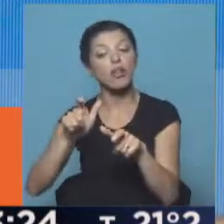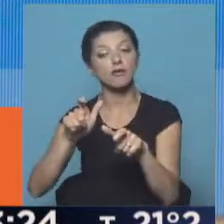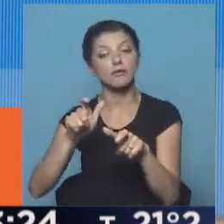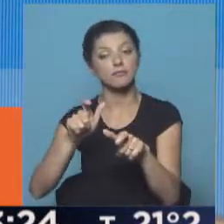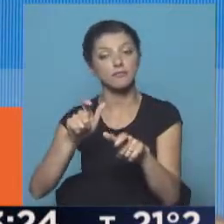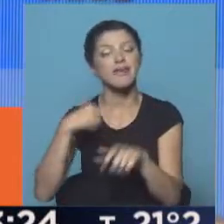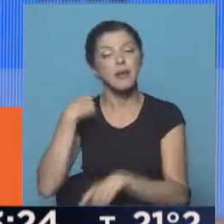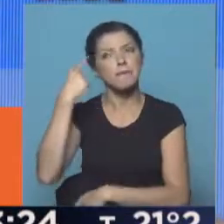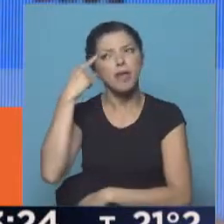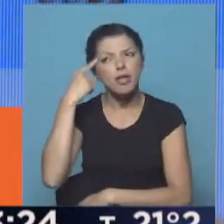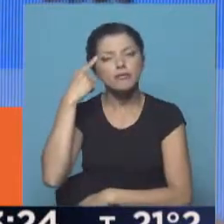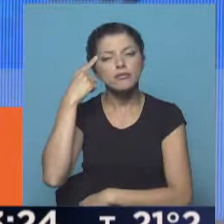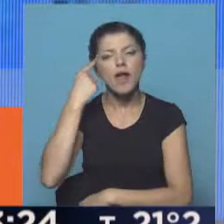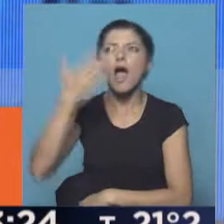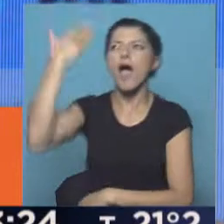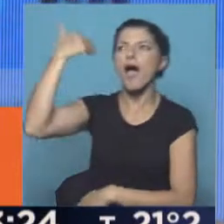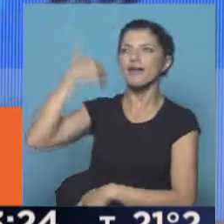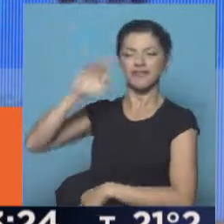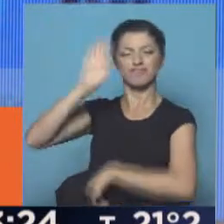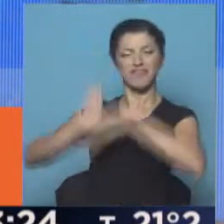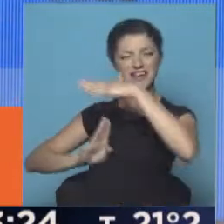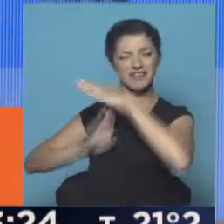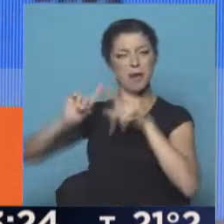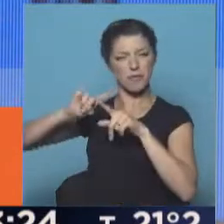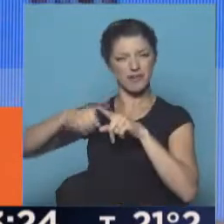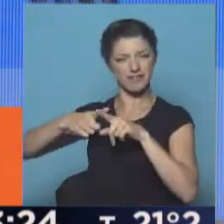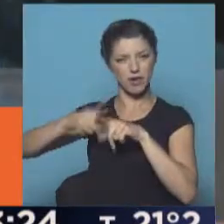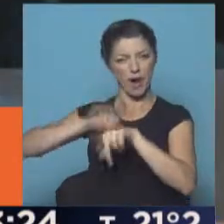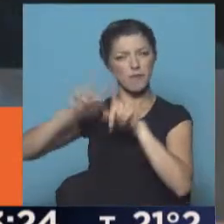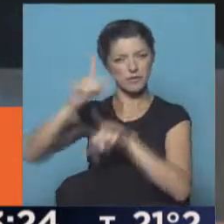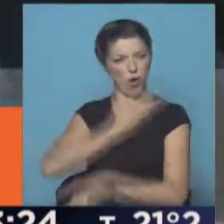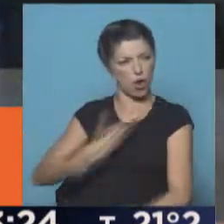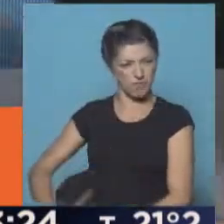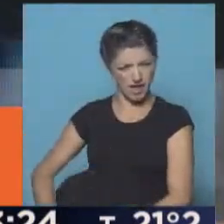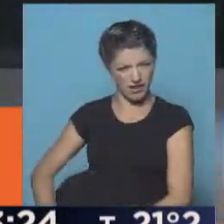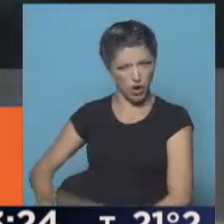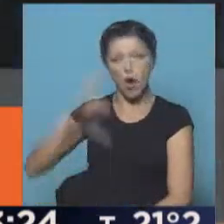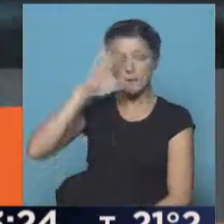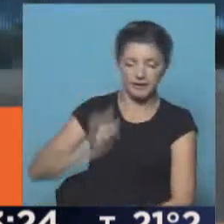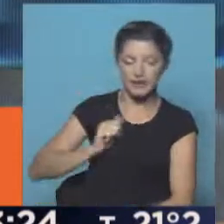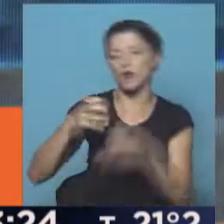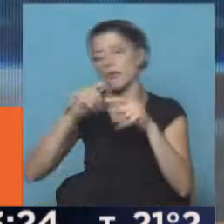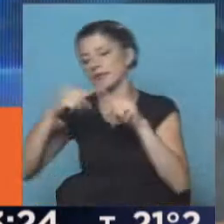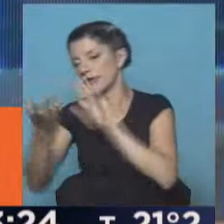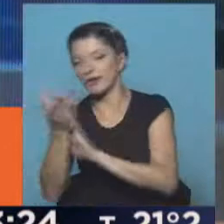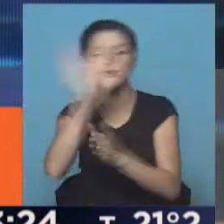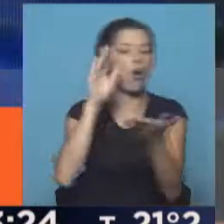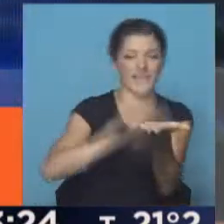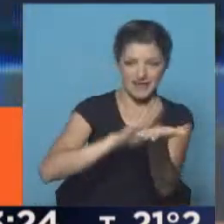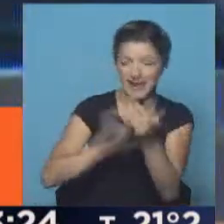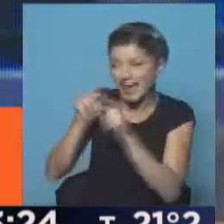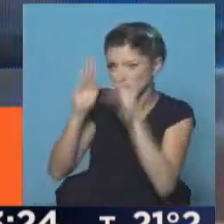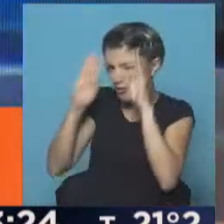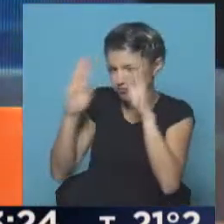con aquellos líderes políticos que atravesaron la dictadura chilena, ya sea por derecha o por izquierda, siguen estando